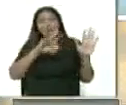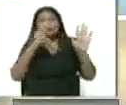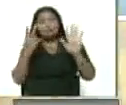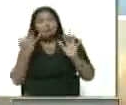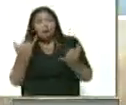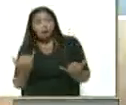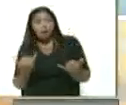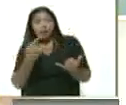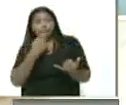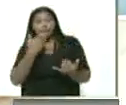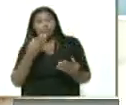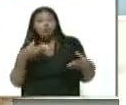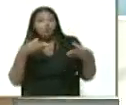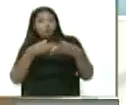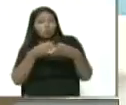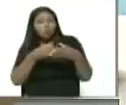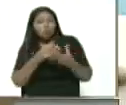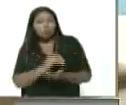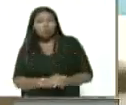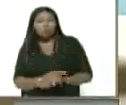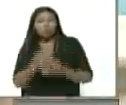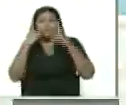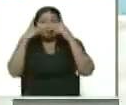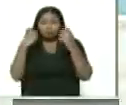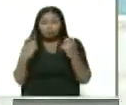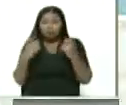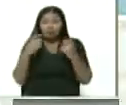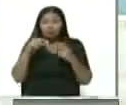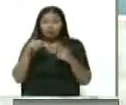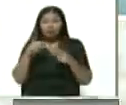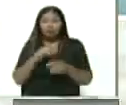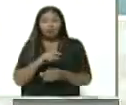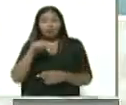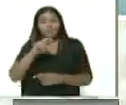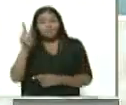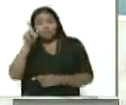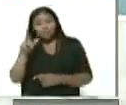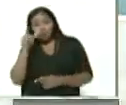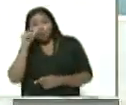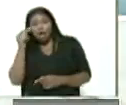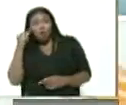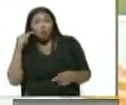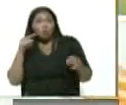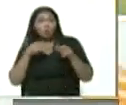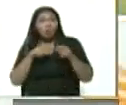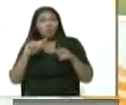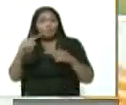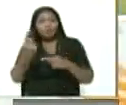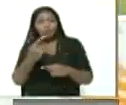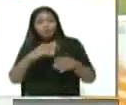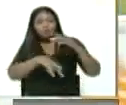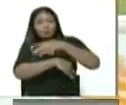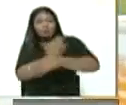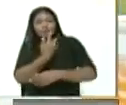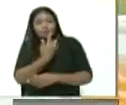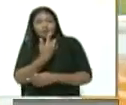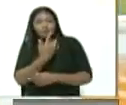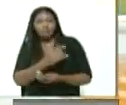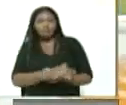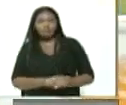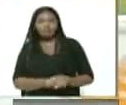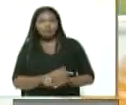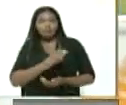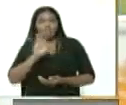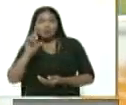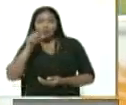pedimos a un grupo de expertos académicos venezolanos y venezolanas de las principales universidades del